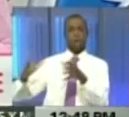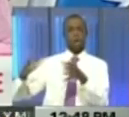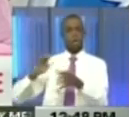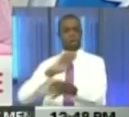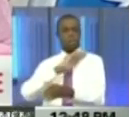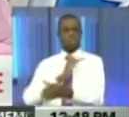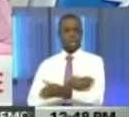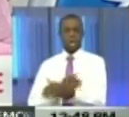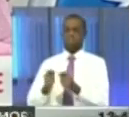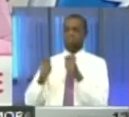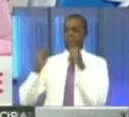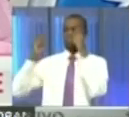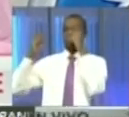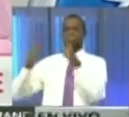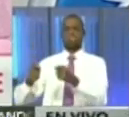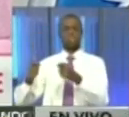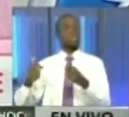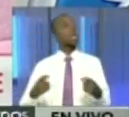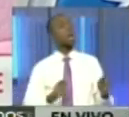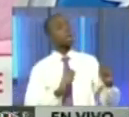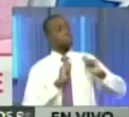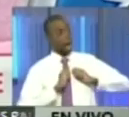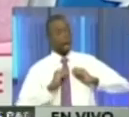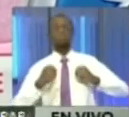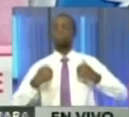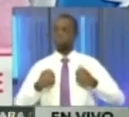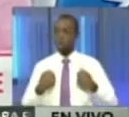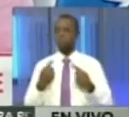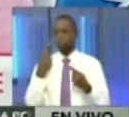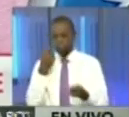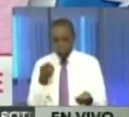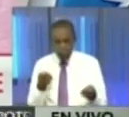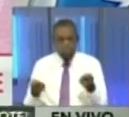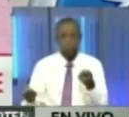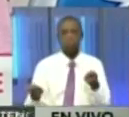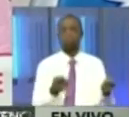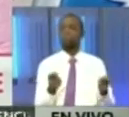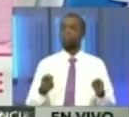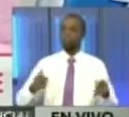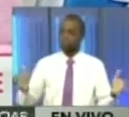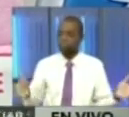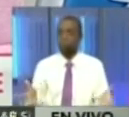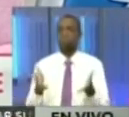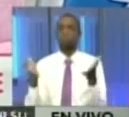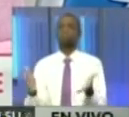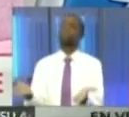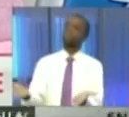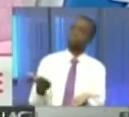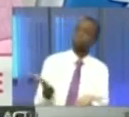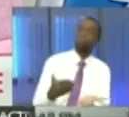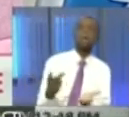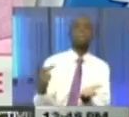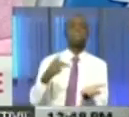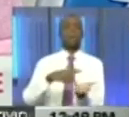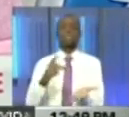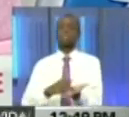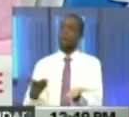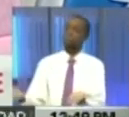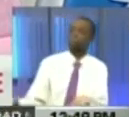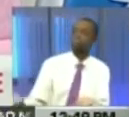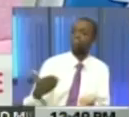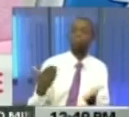garantizar todos estos procesos que están allí en lo que son los medios de participación, donde se incluye